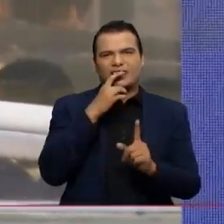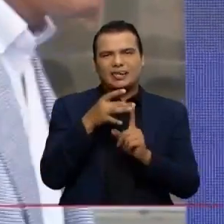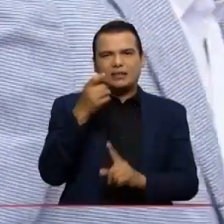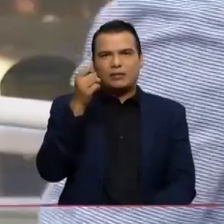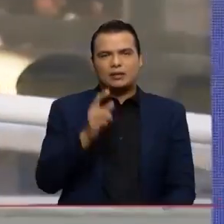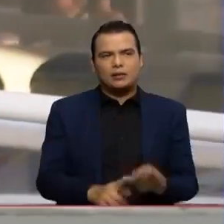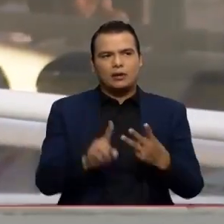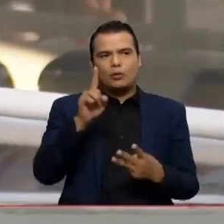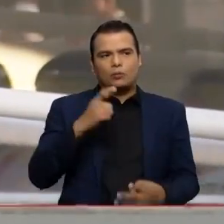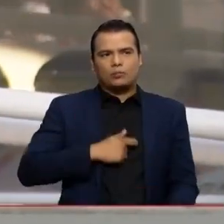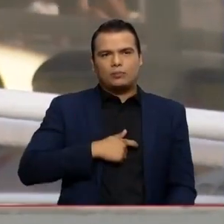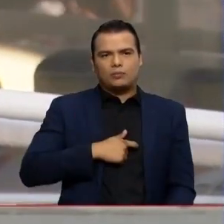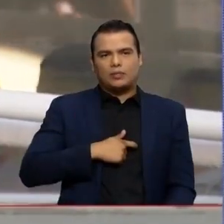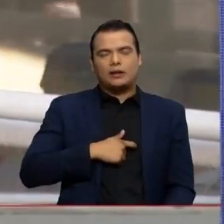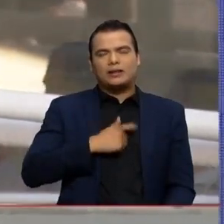bronce.